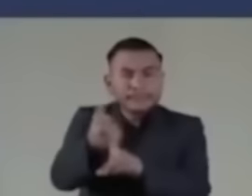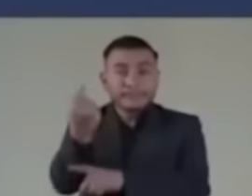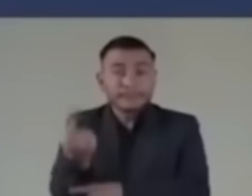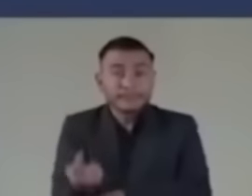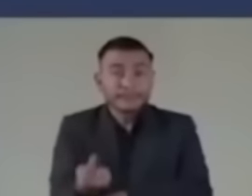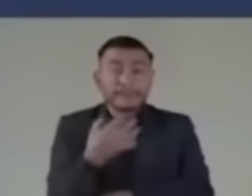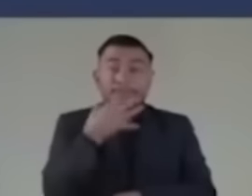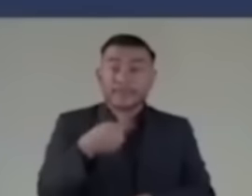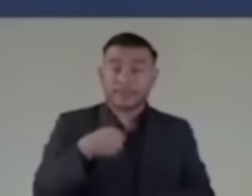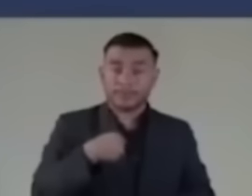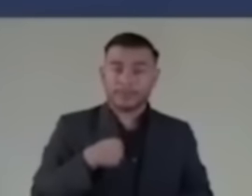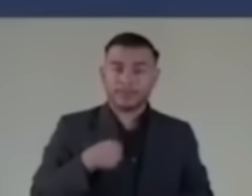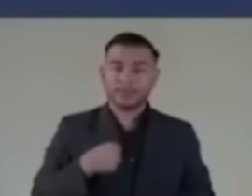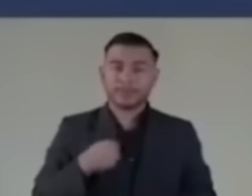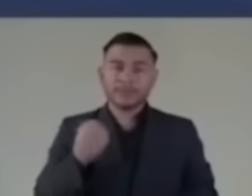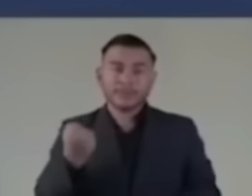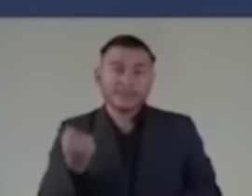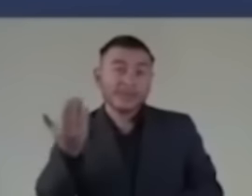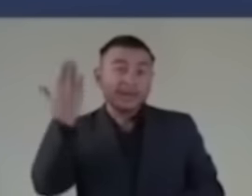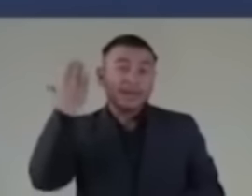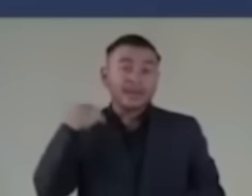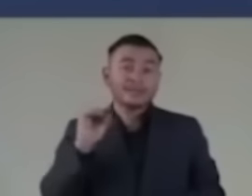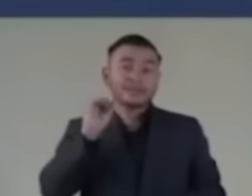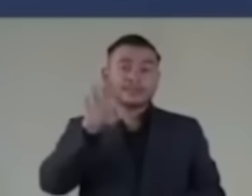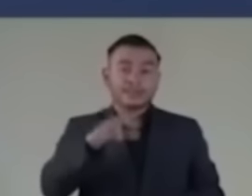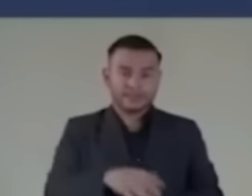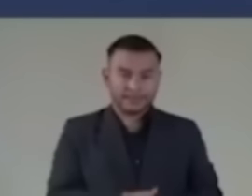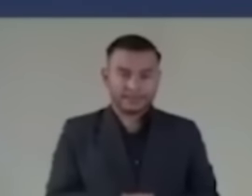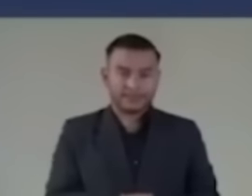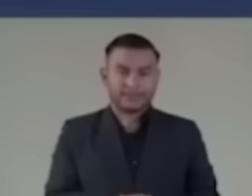les voy a decir algo que debe haber sido dicho hace mucho tiempo. Acá,